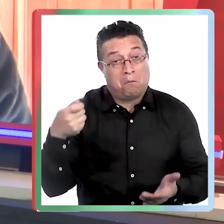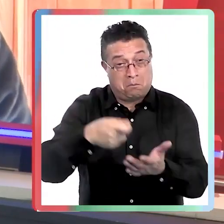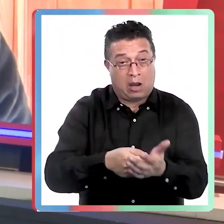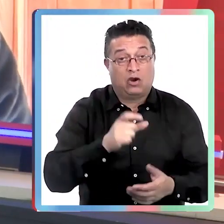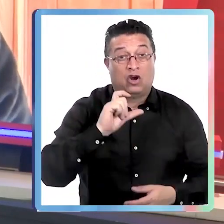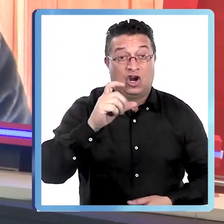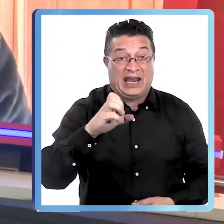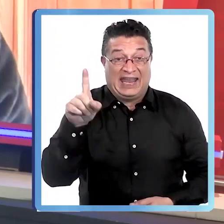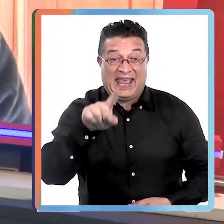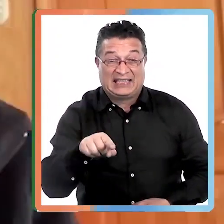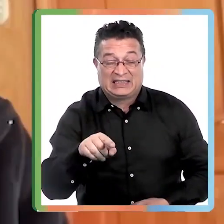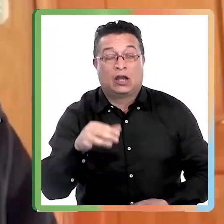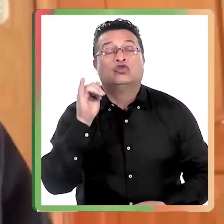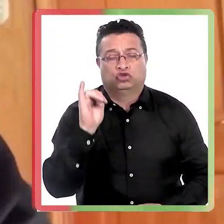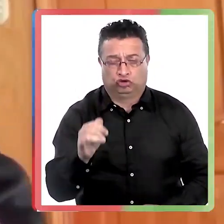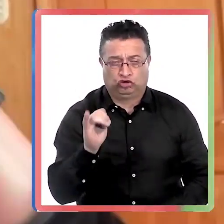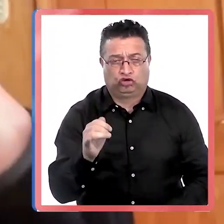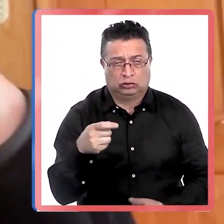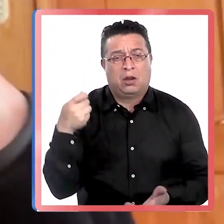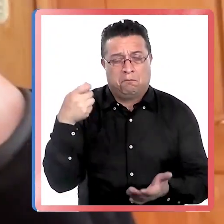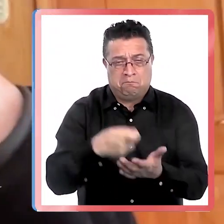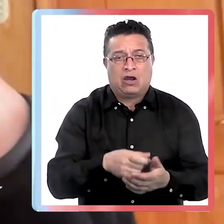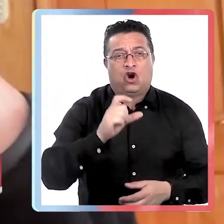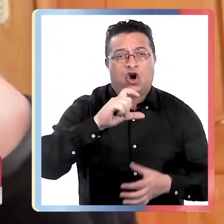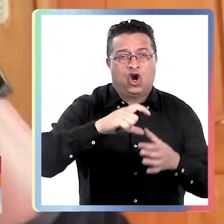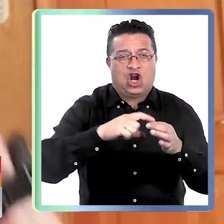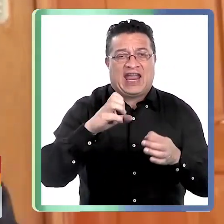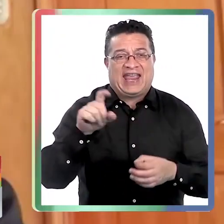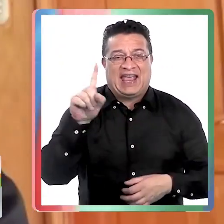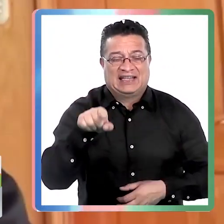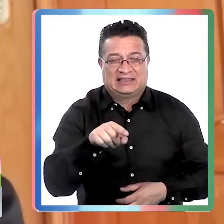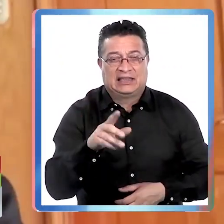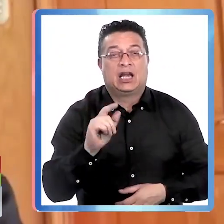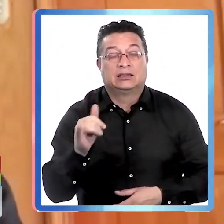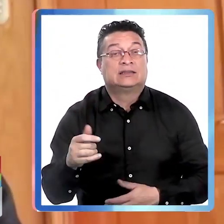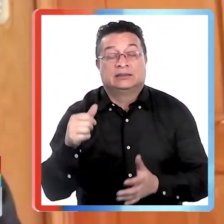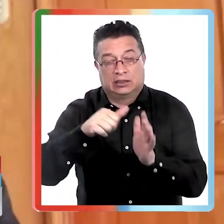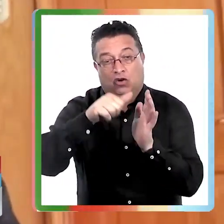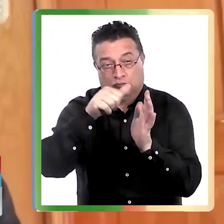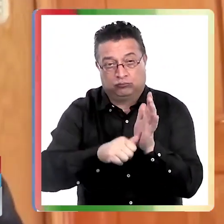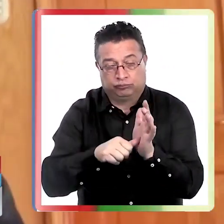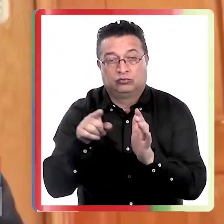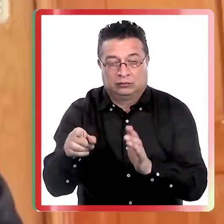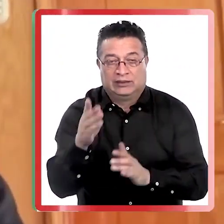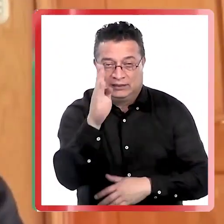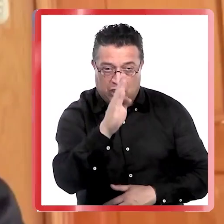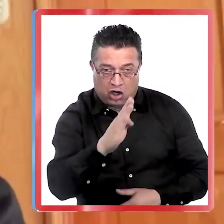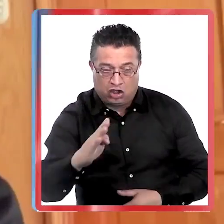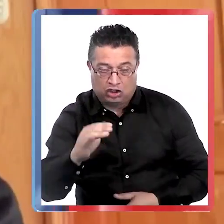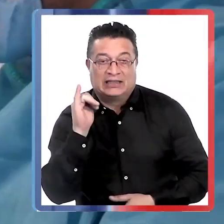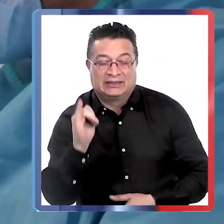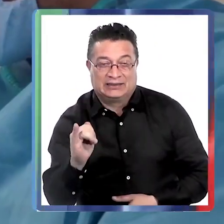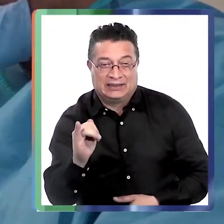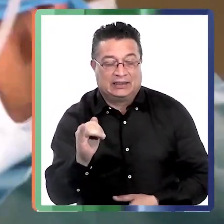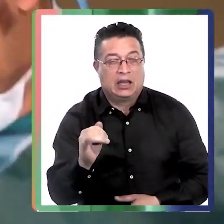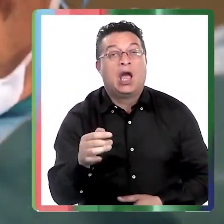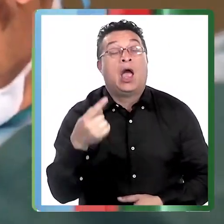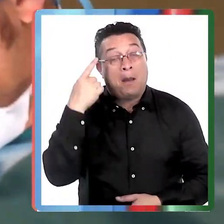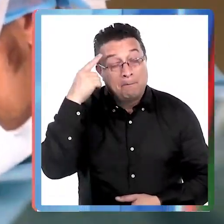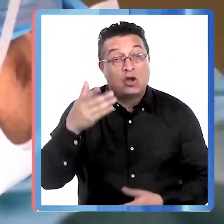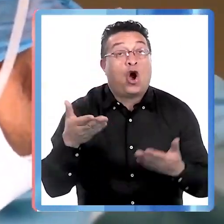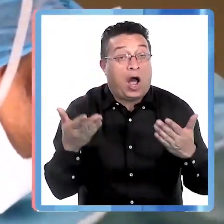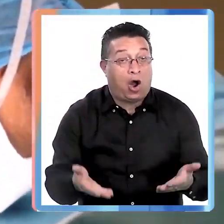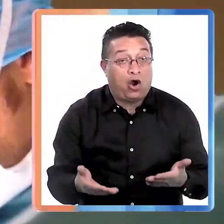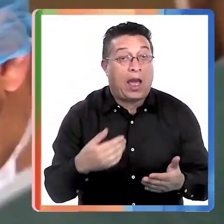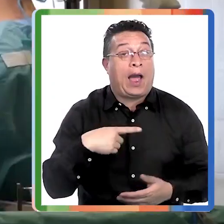está cubierta por el GES? Sí, la escoliosis está cubierta por el GES. Ahora, lo que está cubierto por el GES es la cirugía de escoliosis. Sin